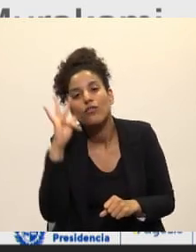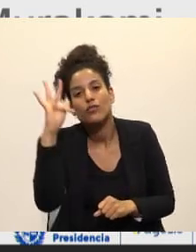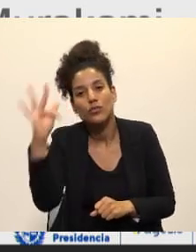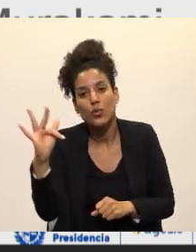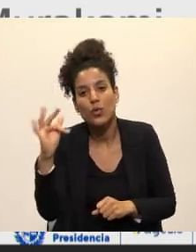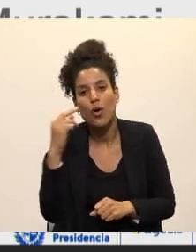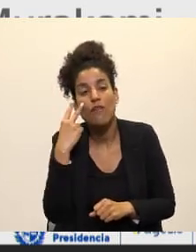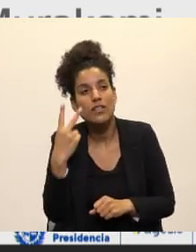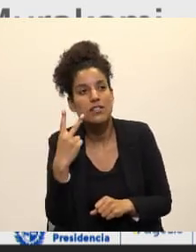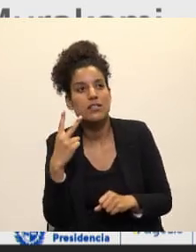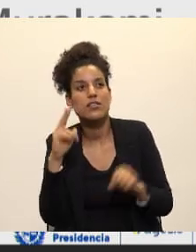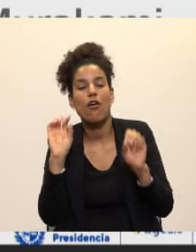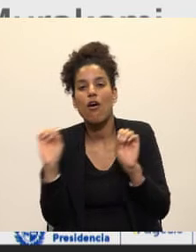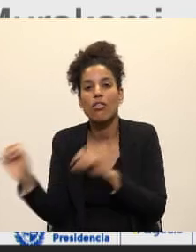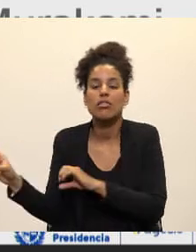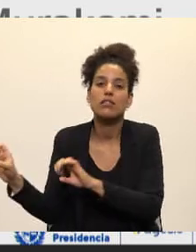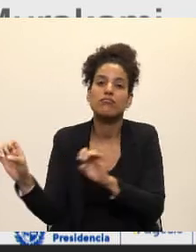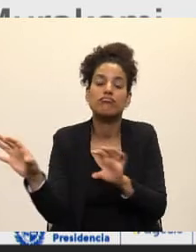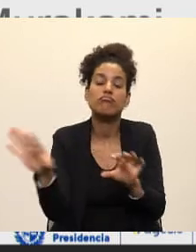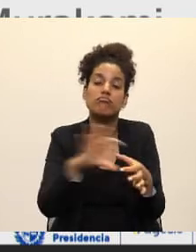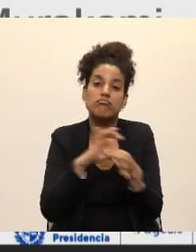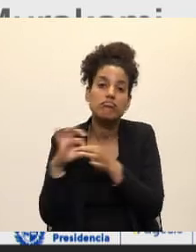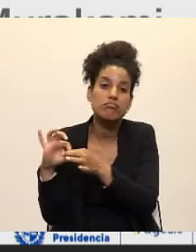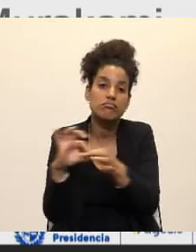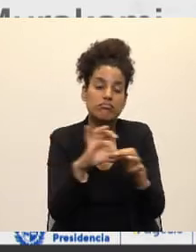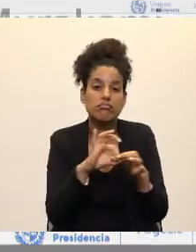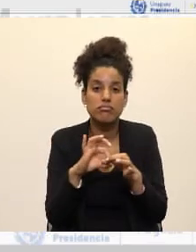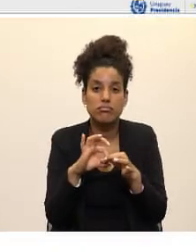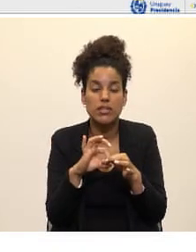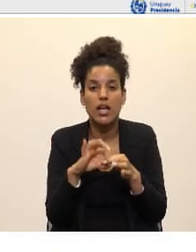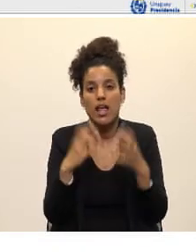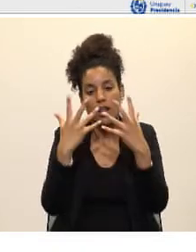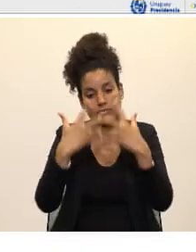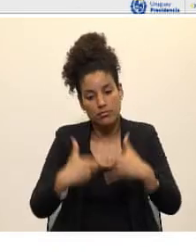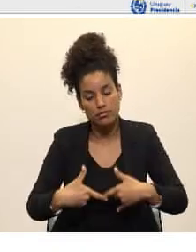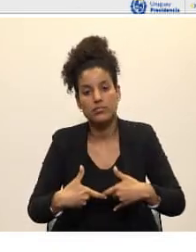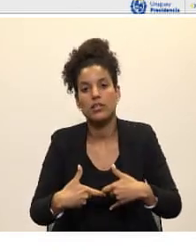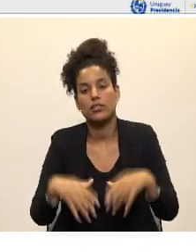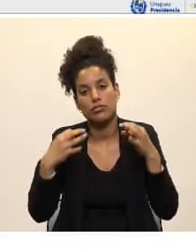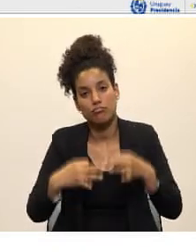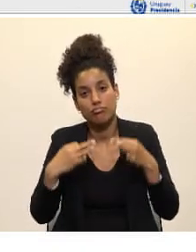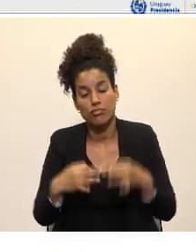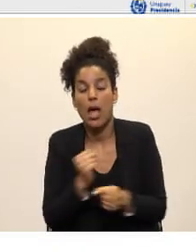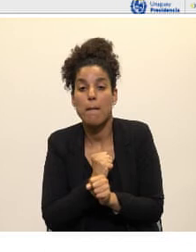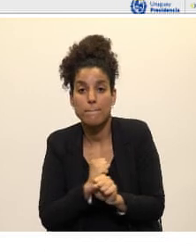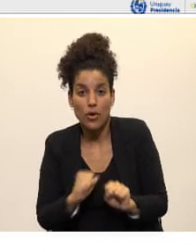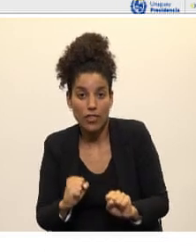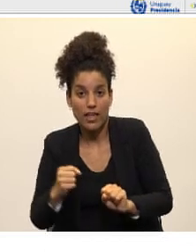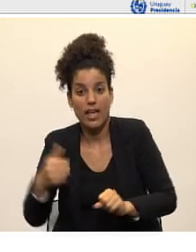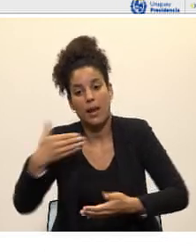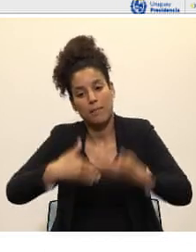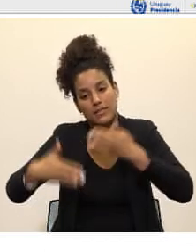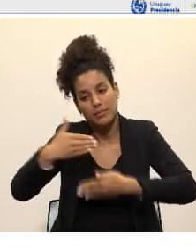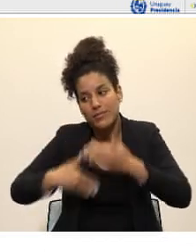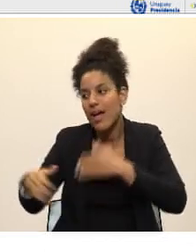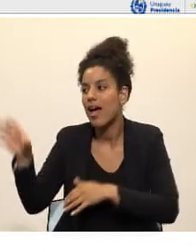lo común que incluya la planificación situada, pero sobre todo el poder participar y el